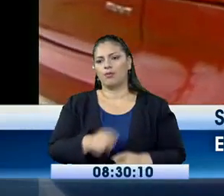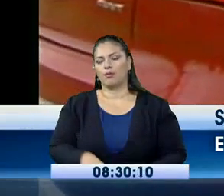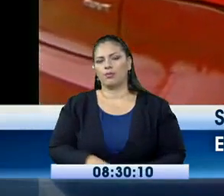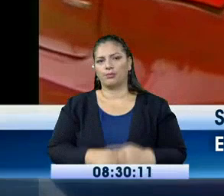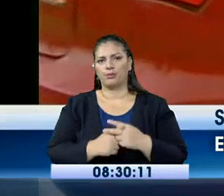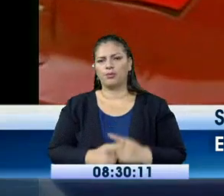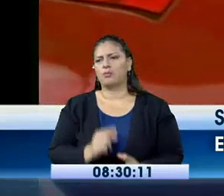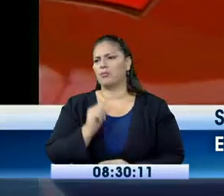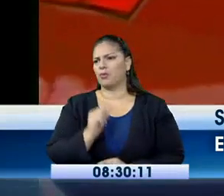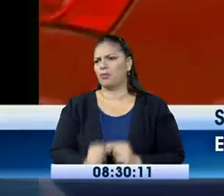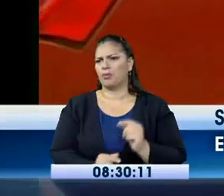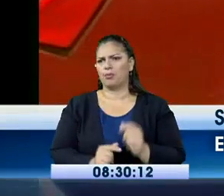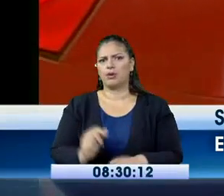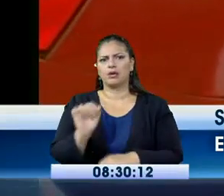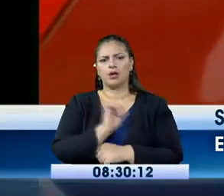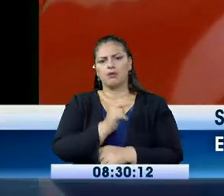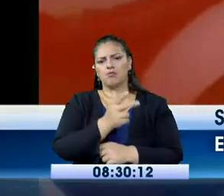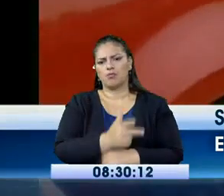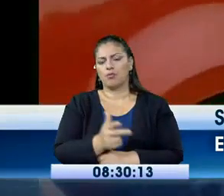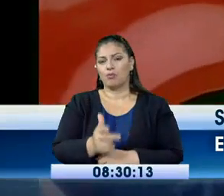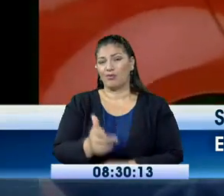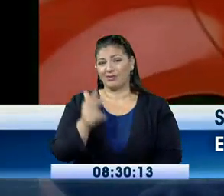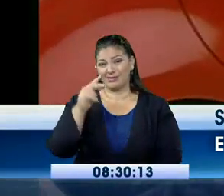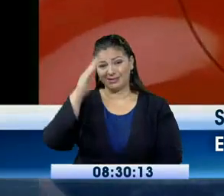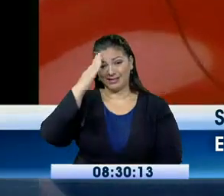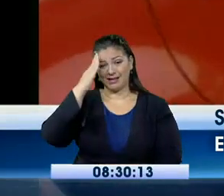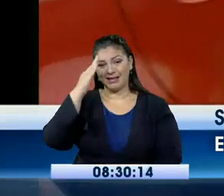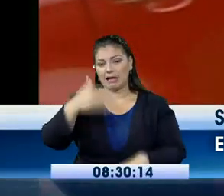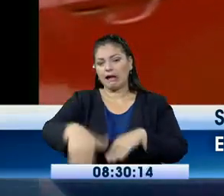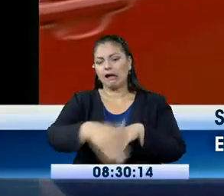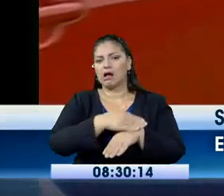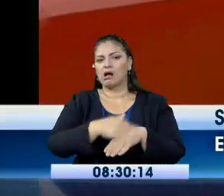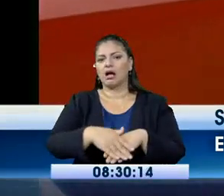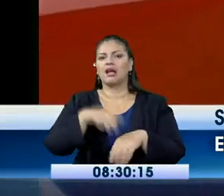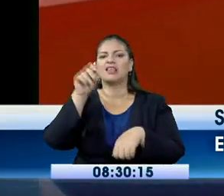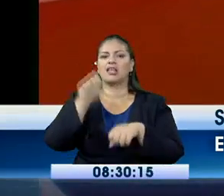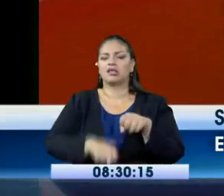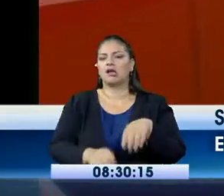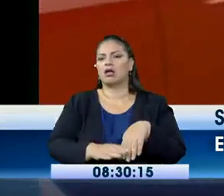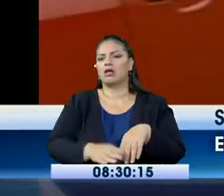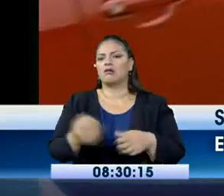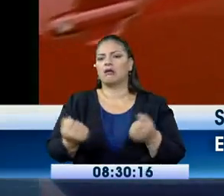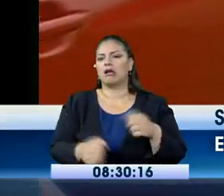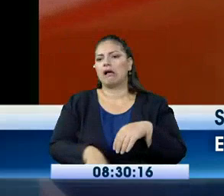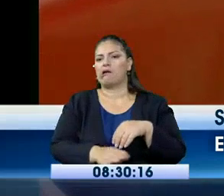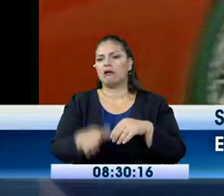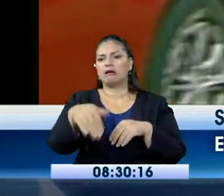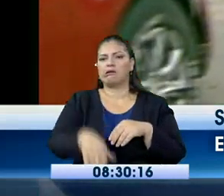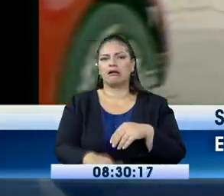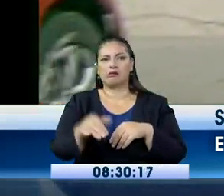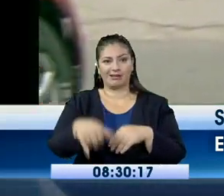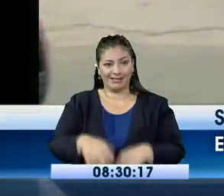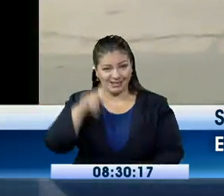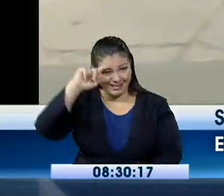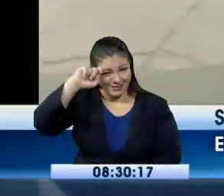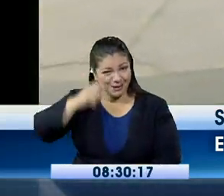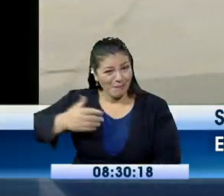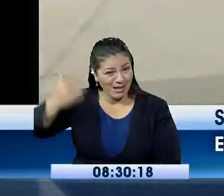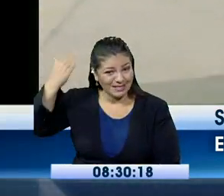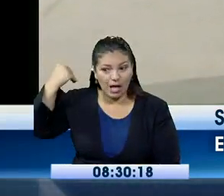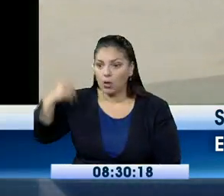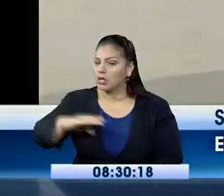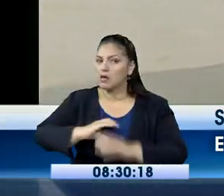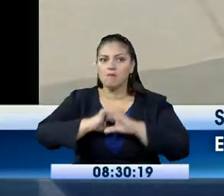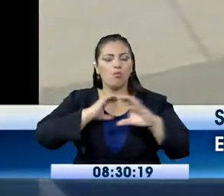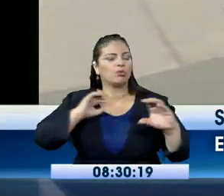poco porque estaban las calles todavía con hueco y entramos hasta el país. En la época que todavía no ingresaban los buses. Sí,